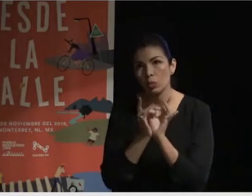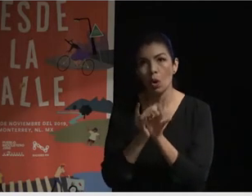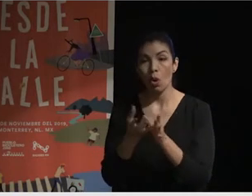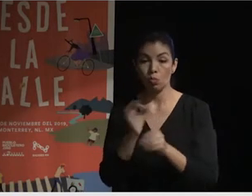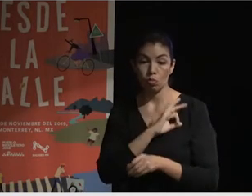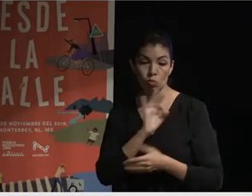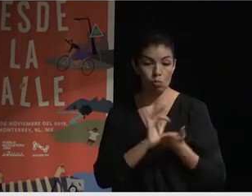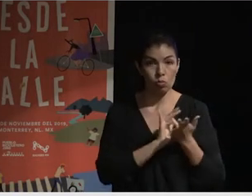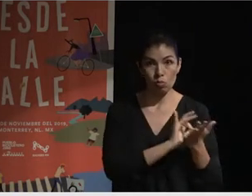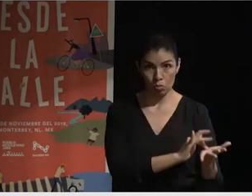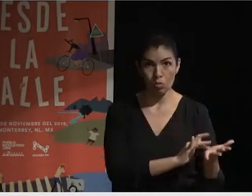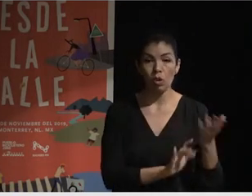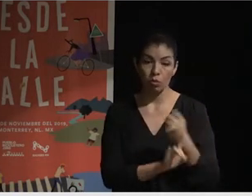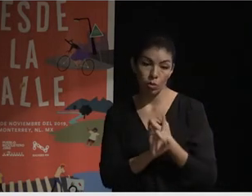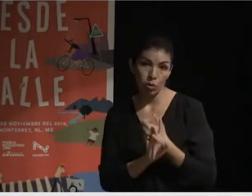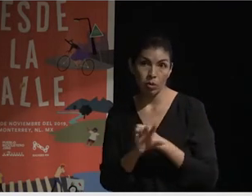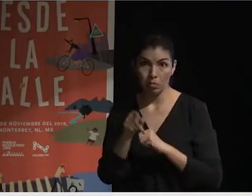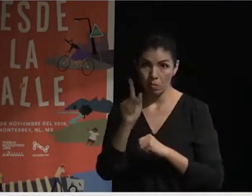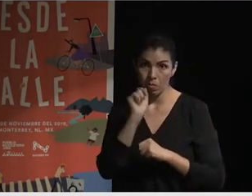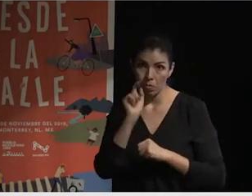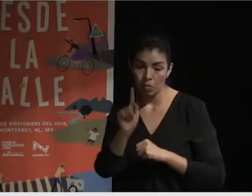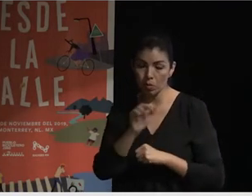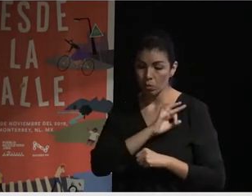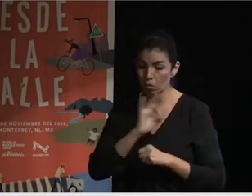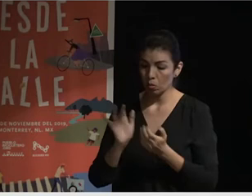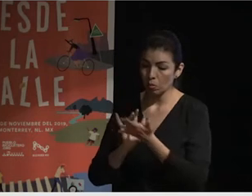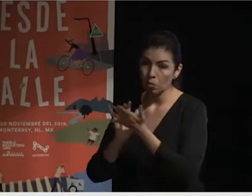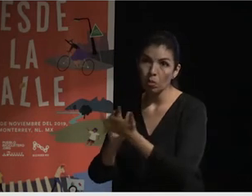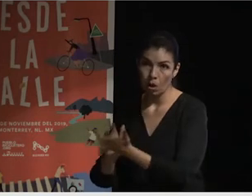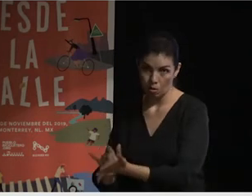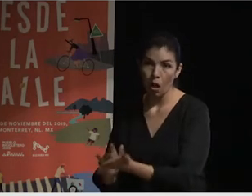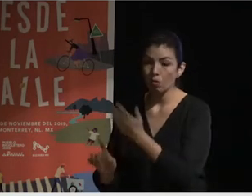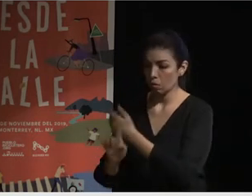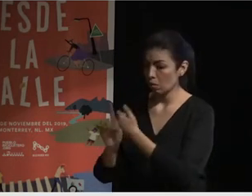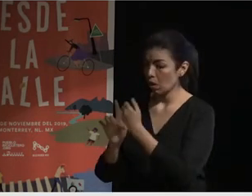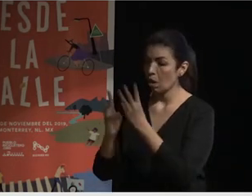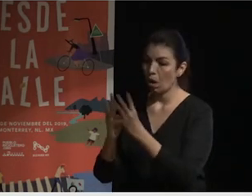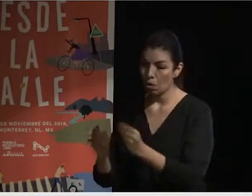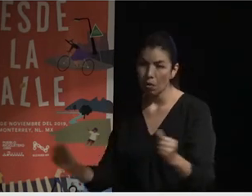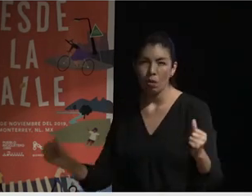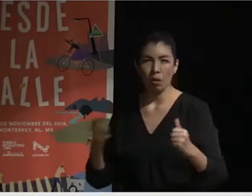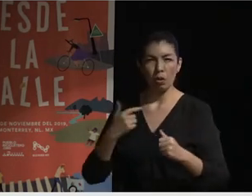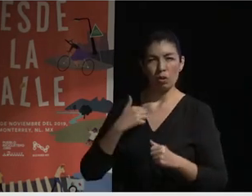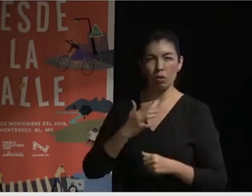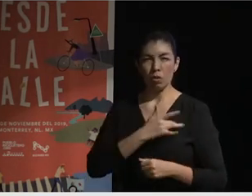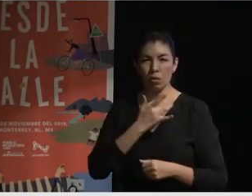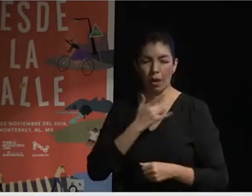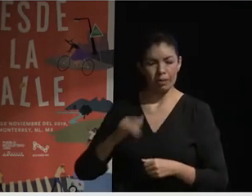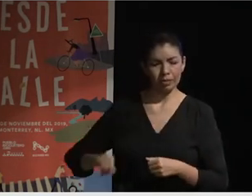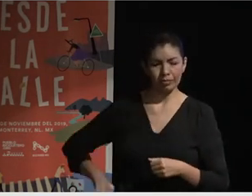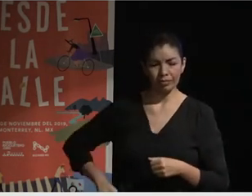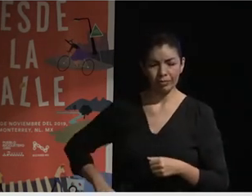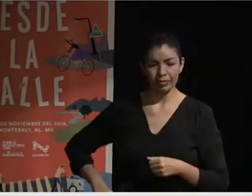solución. Me es bien interesante como ver este proyecto y no dejo de pensar en una cosa, nos venden